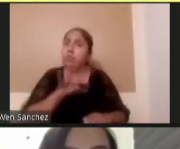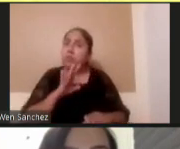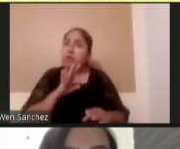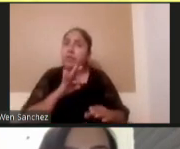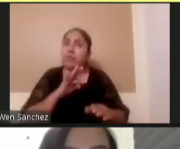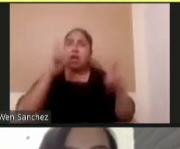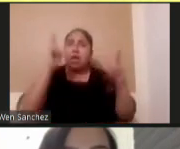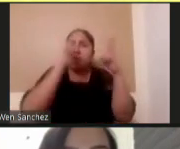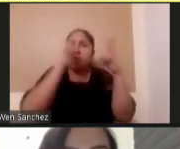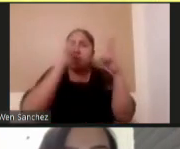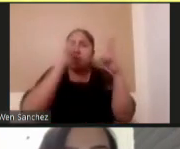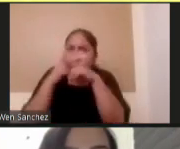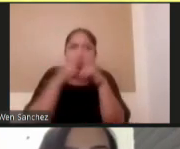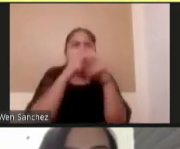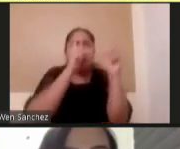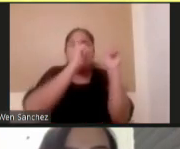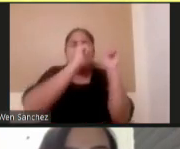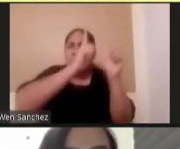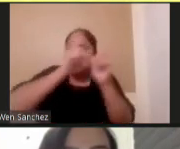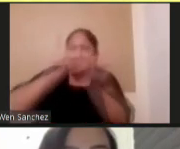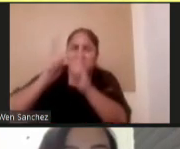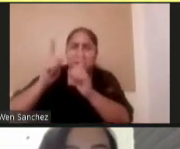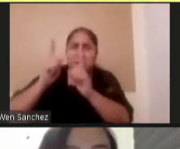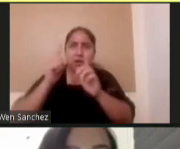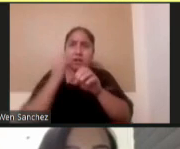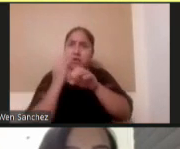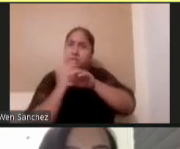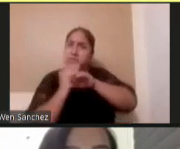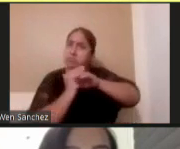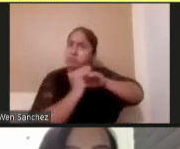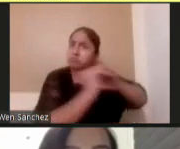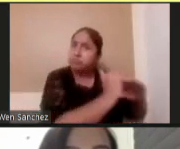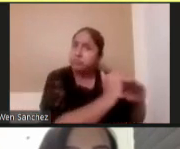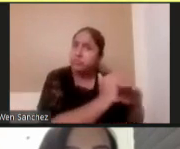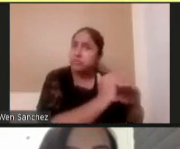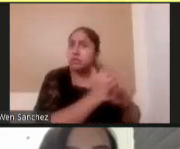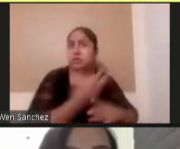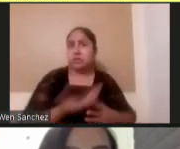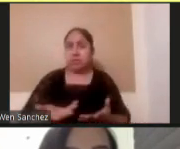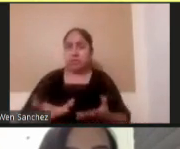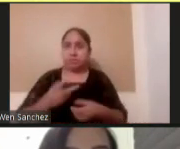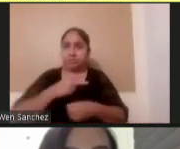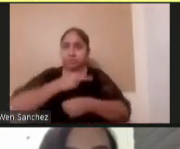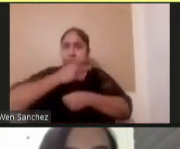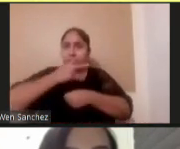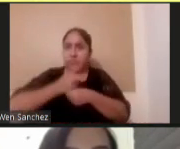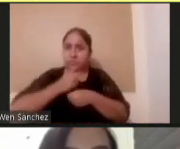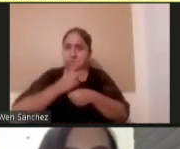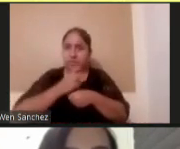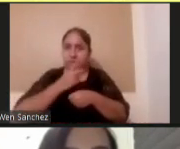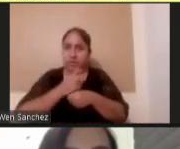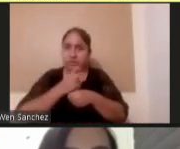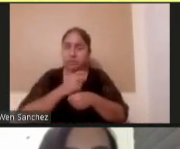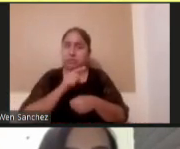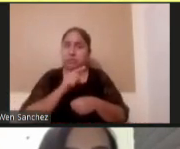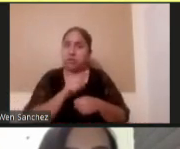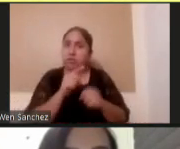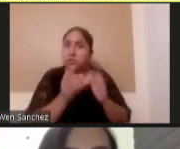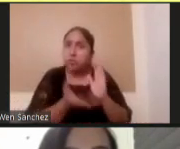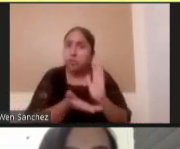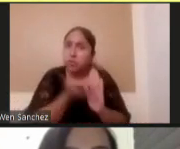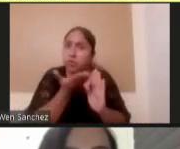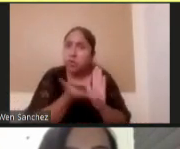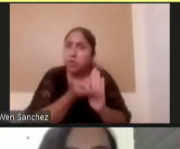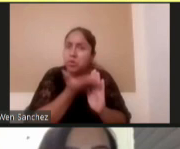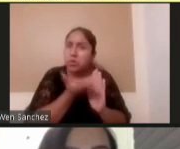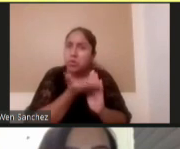aqueja. Un segundo cuartel de la Guardia Nacional que se construirá sobre otro